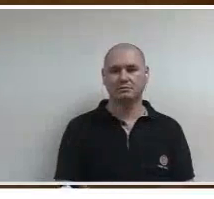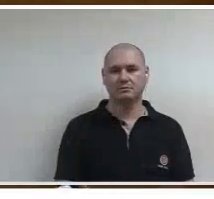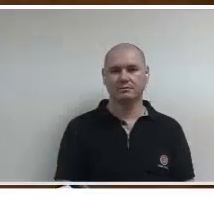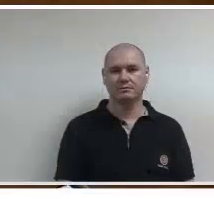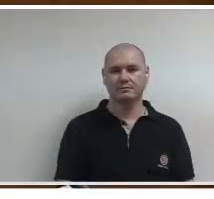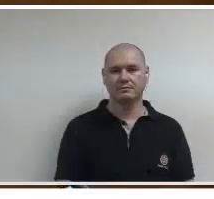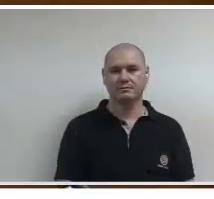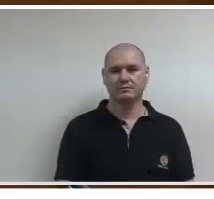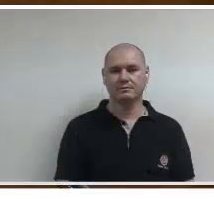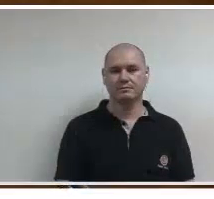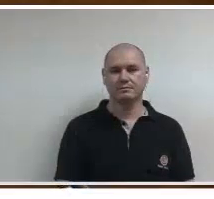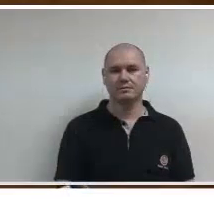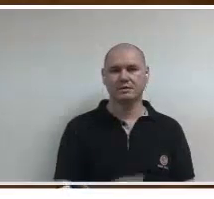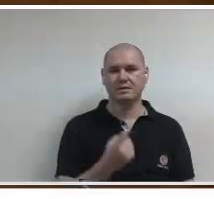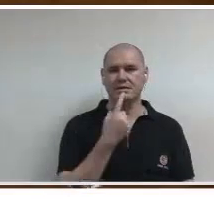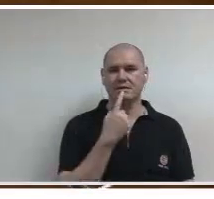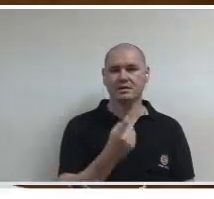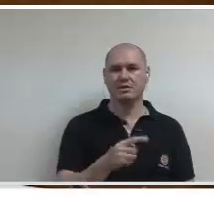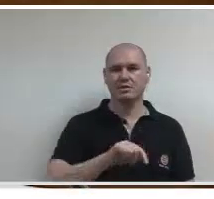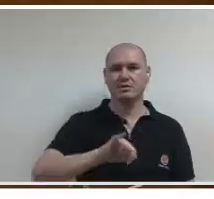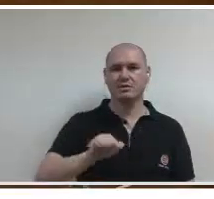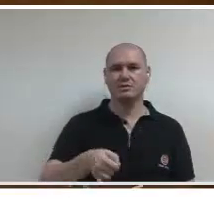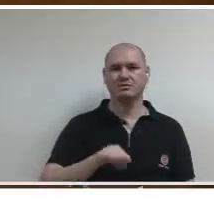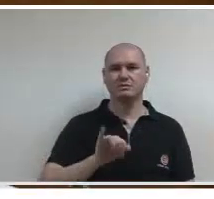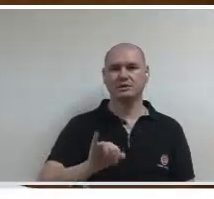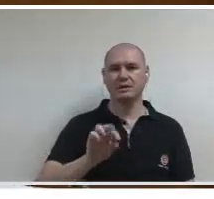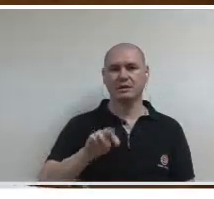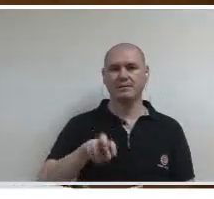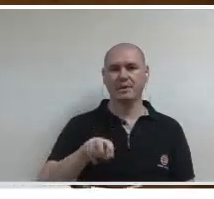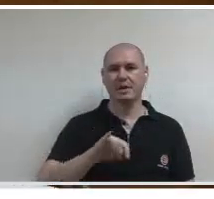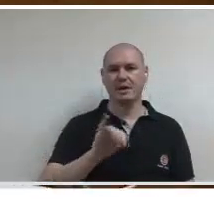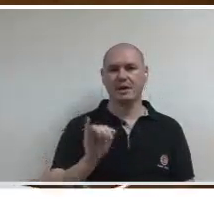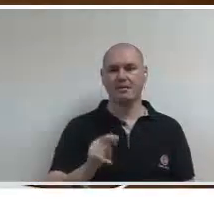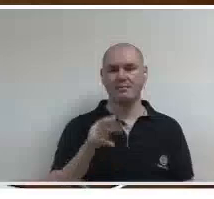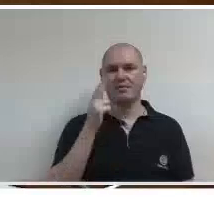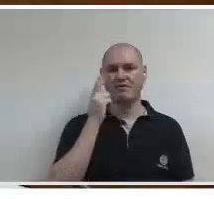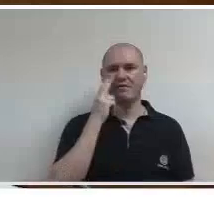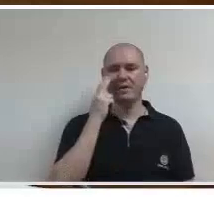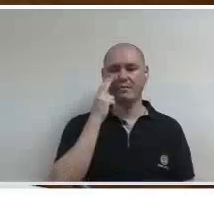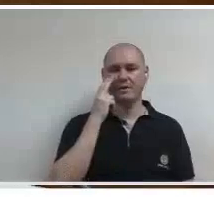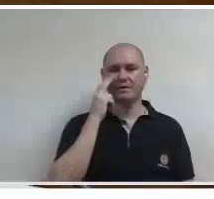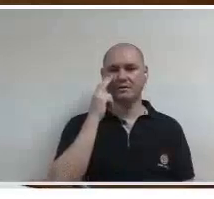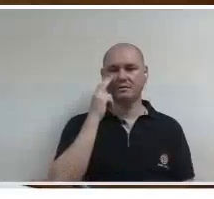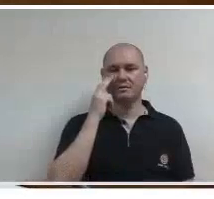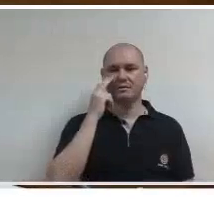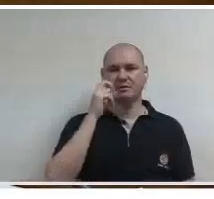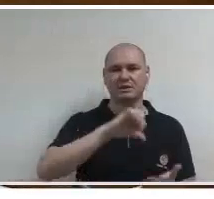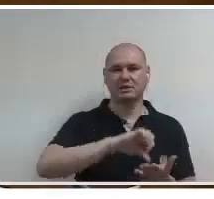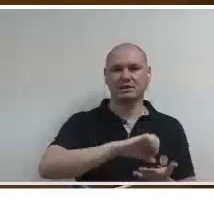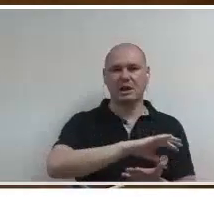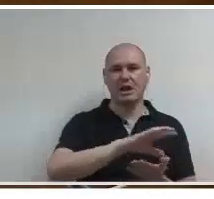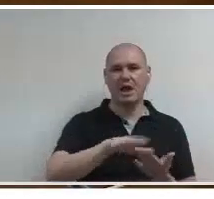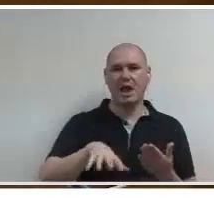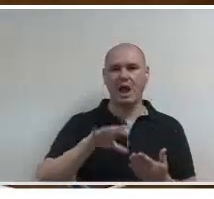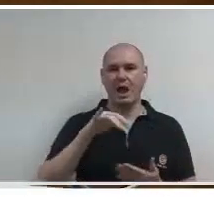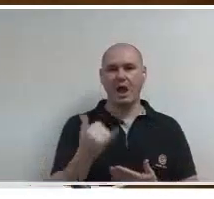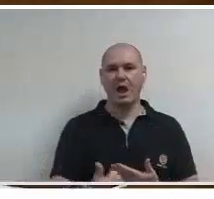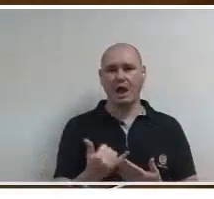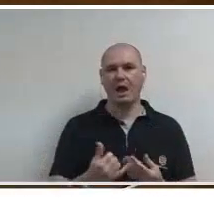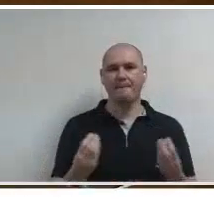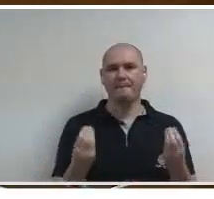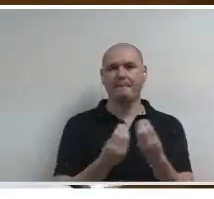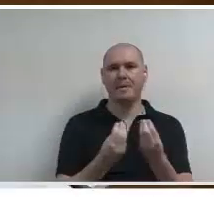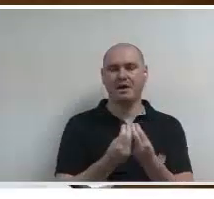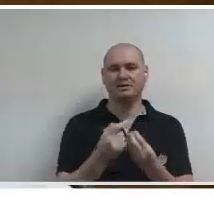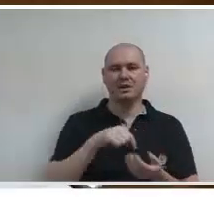acá ya y cuando mina pe ambue ahora porque yo sabe que el ministro Jiménez Rolón y de que co central ve y tu